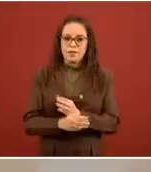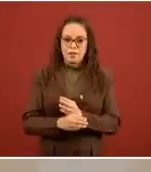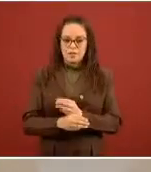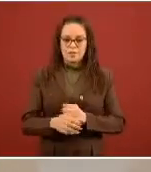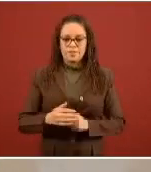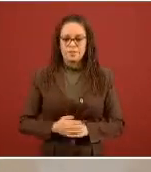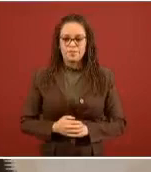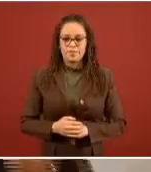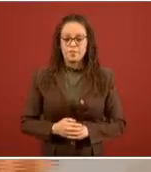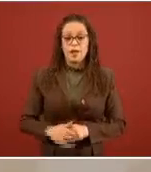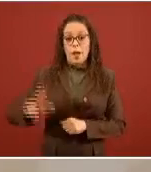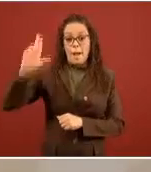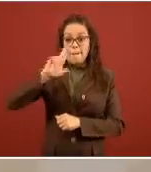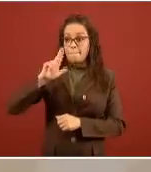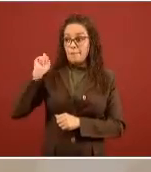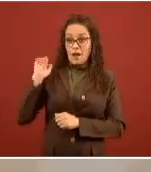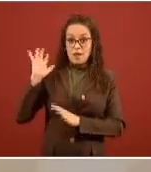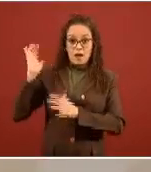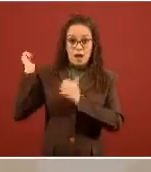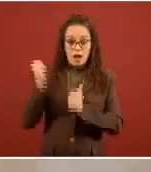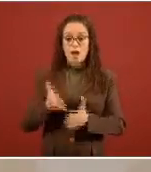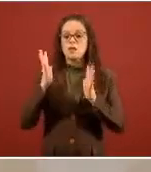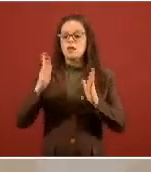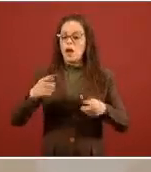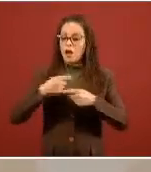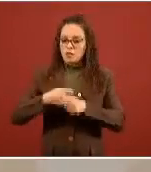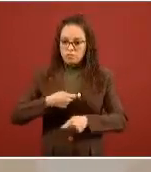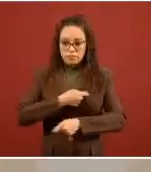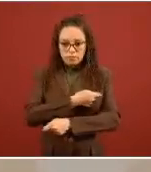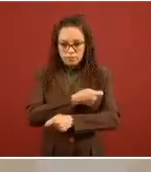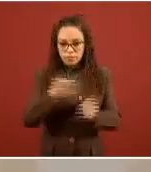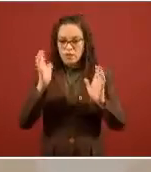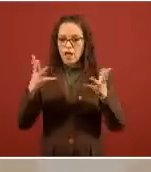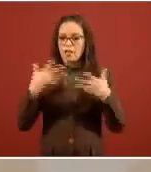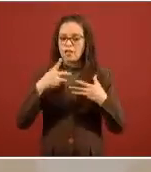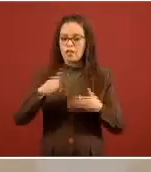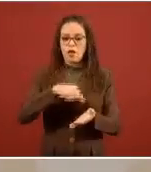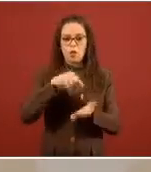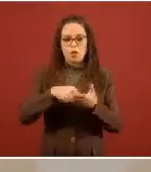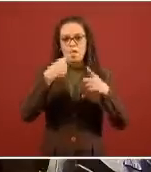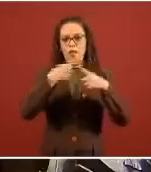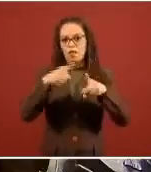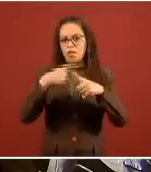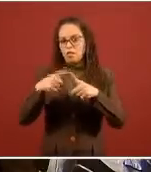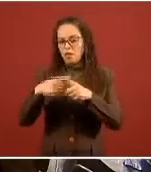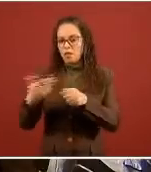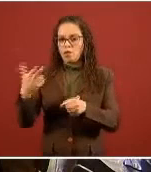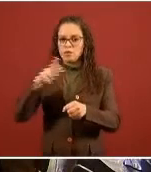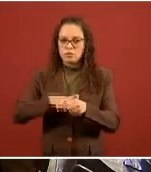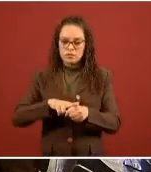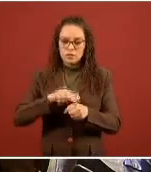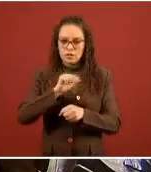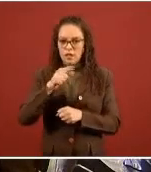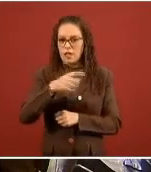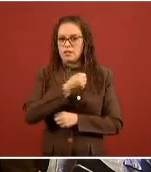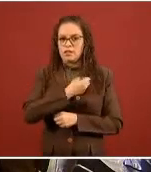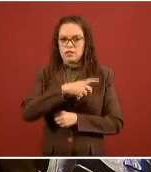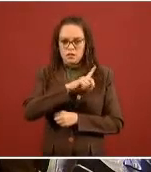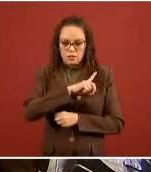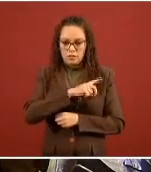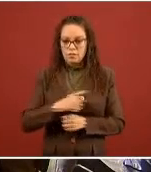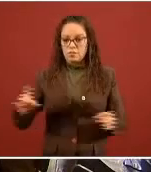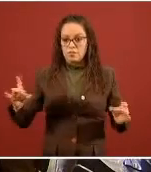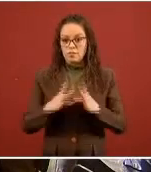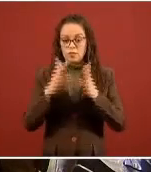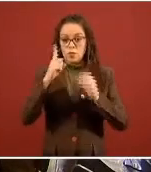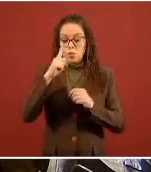el martes ya fueron distribuidos, están ya en todas las unidades de salud. Si alguien, un profesional de la salud,